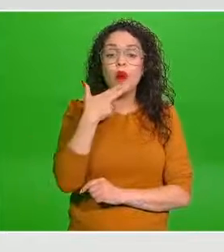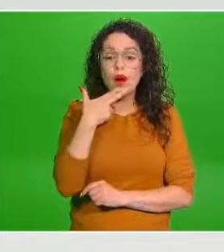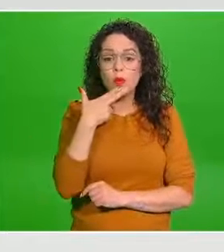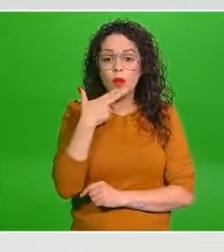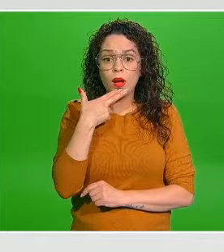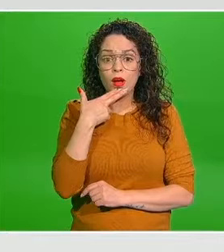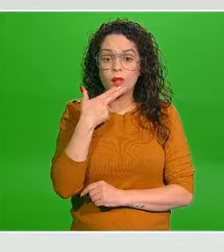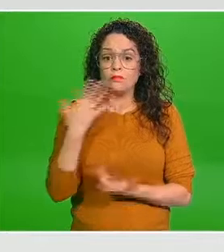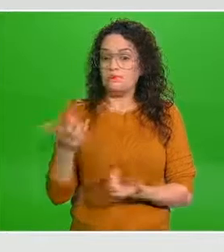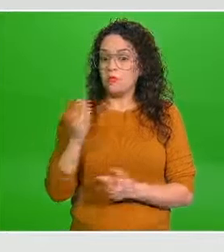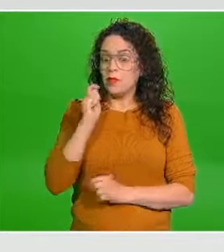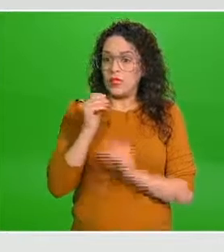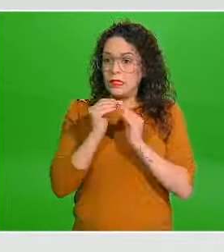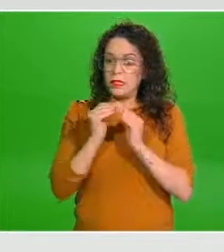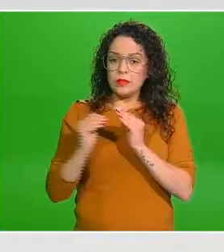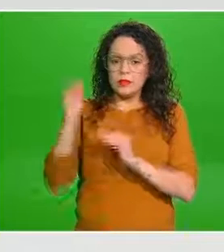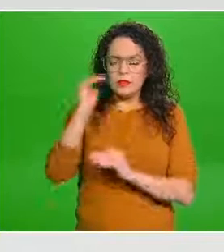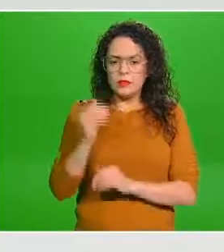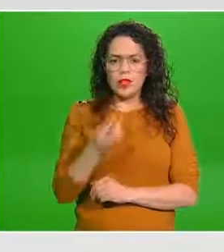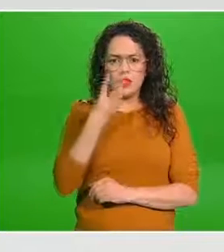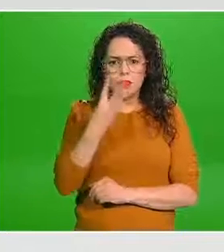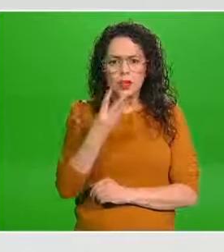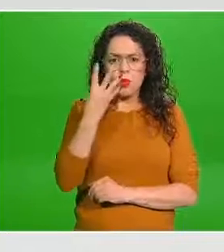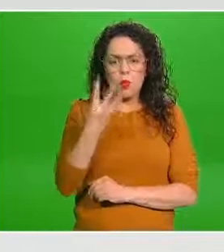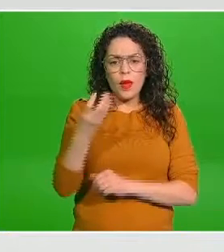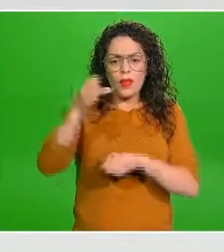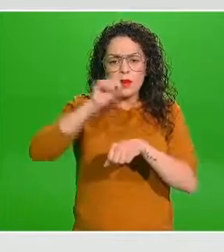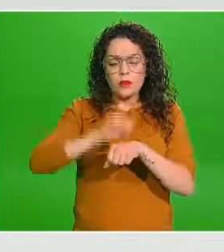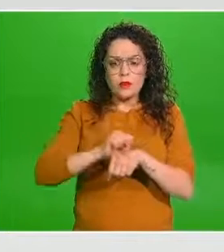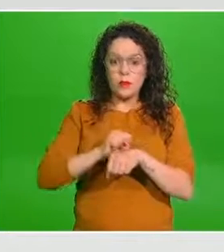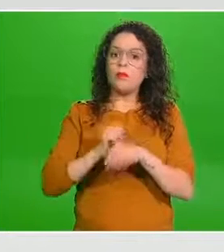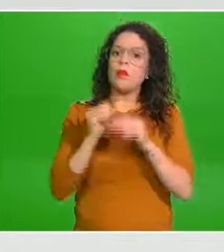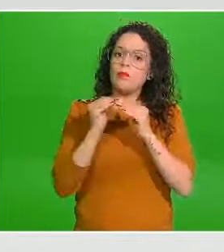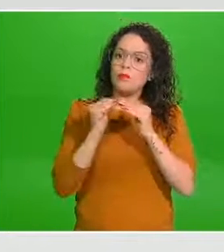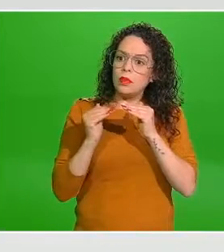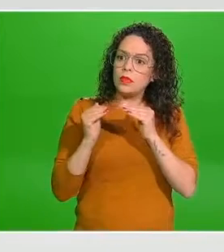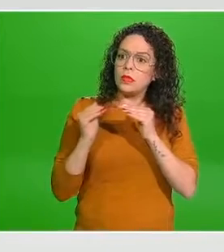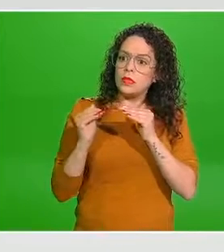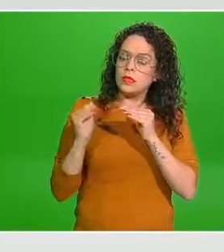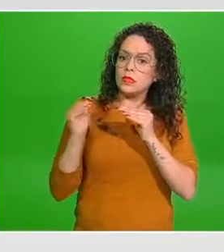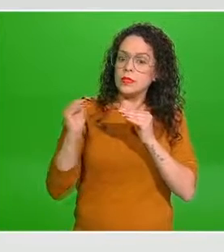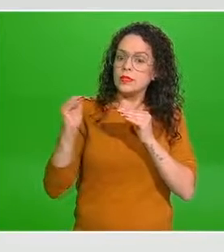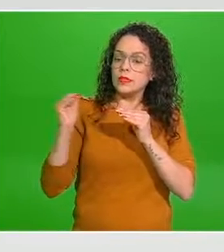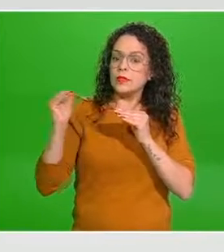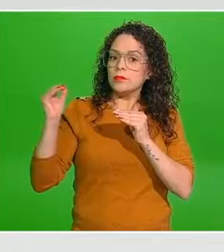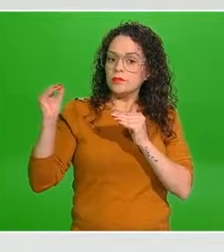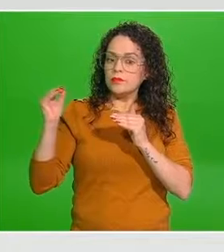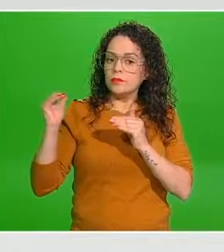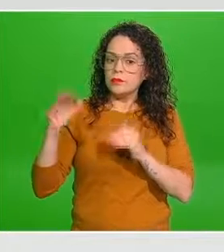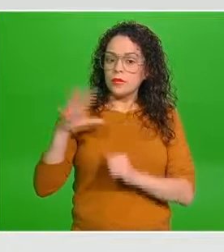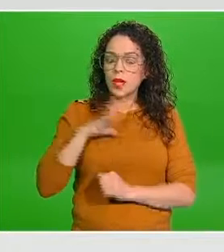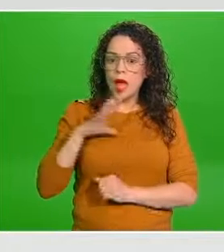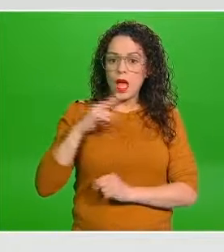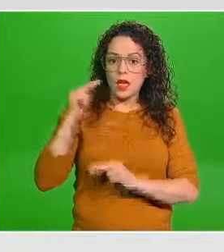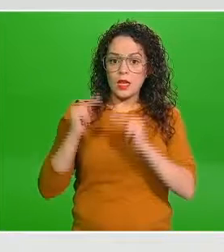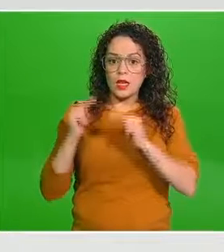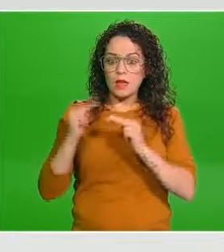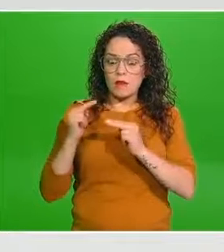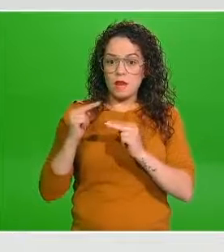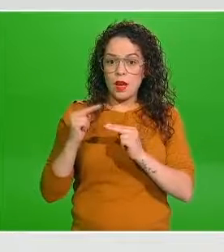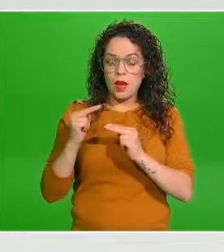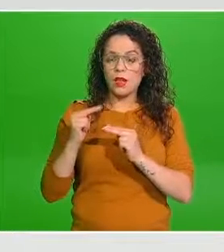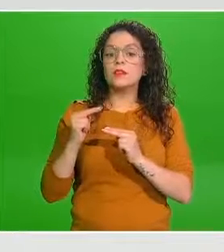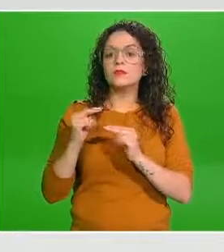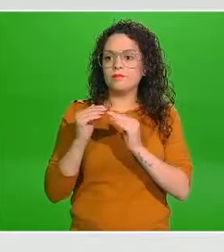tuvo un incremento de por más de 3-4 semanas importante. Llegaron a tener inclusive nuevos niveles de